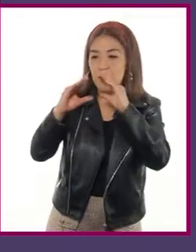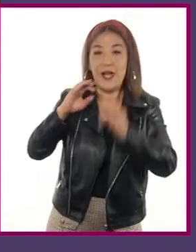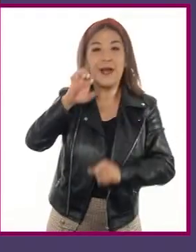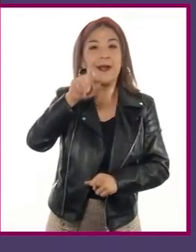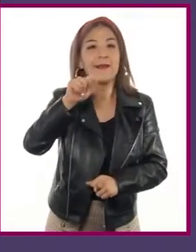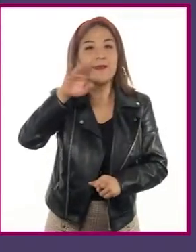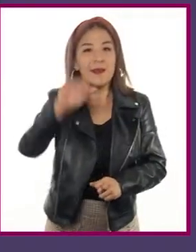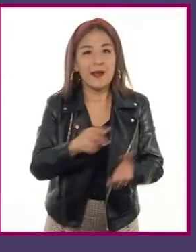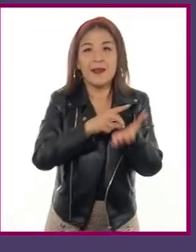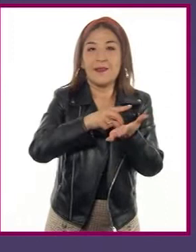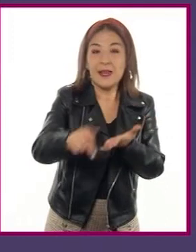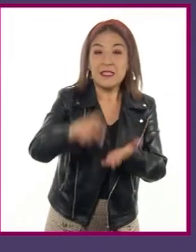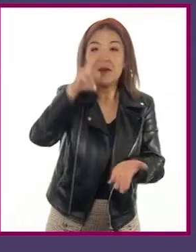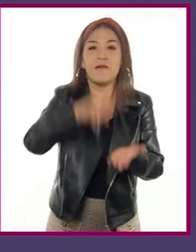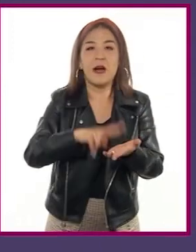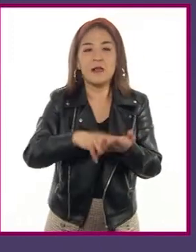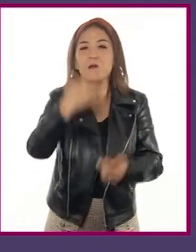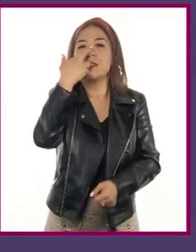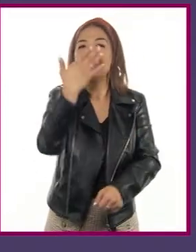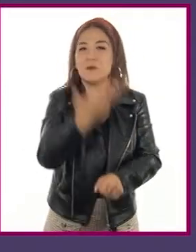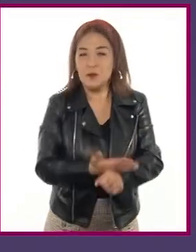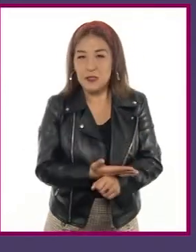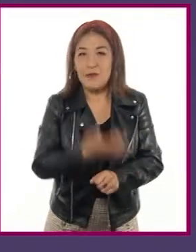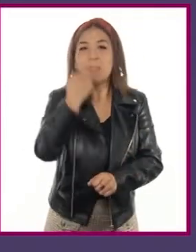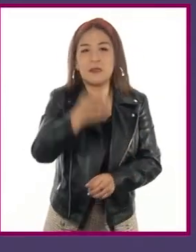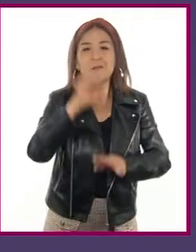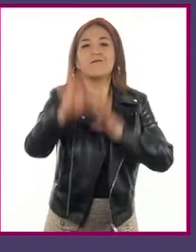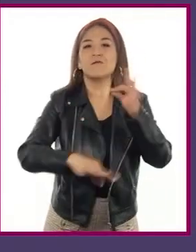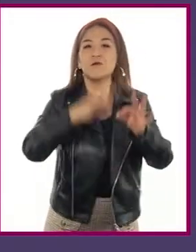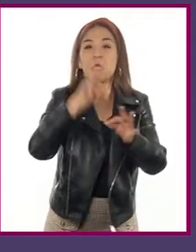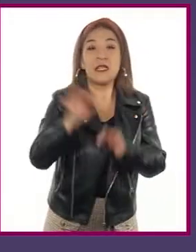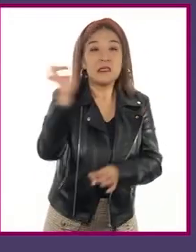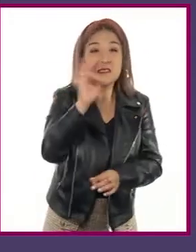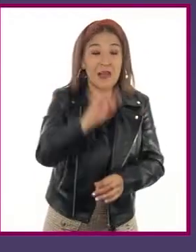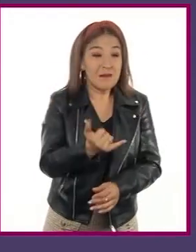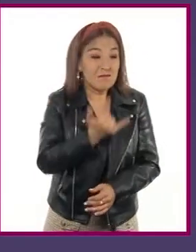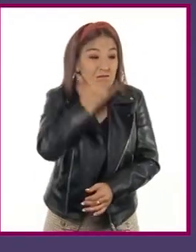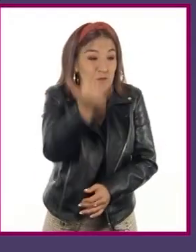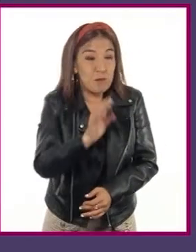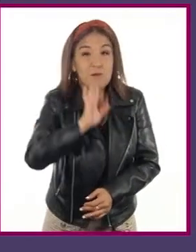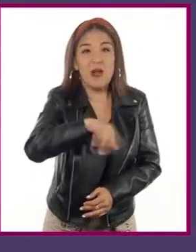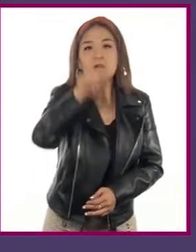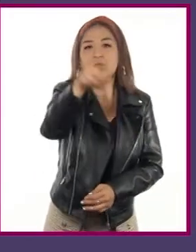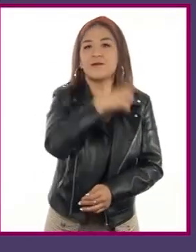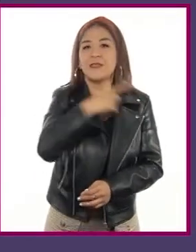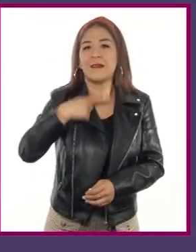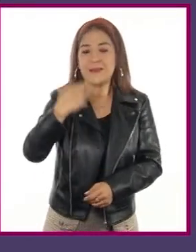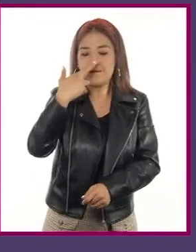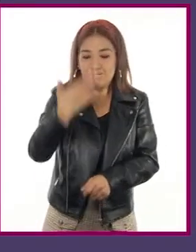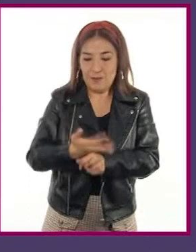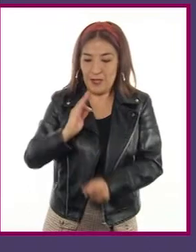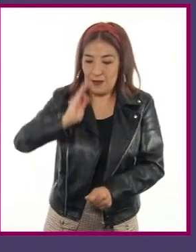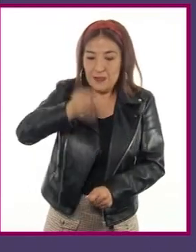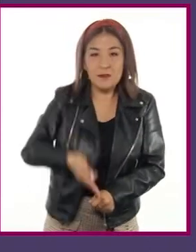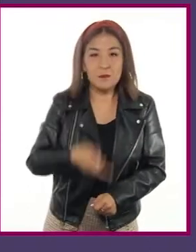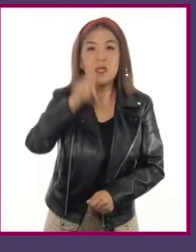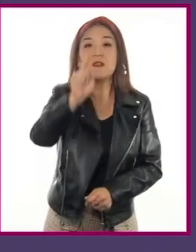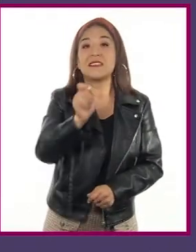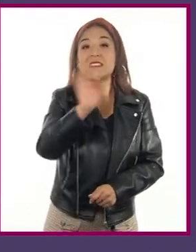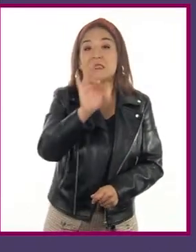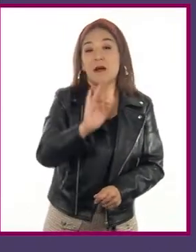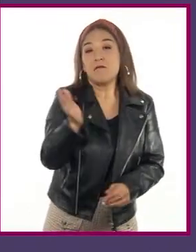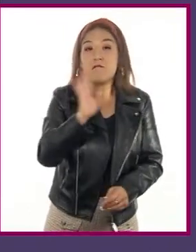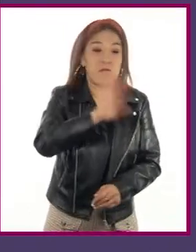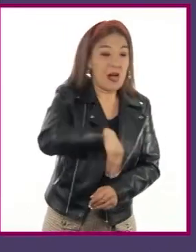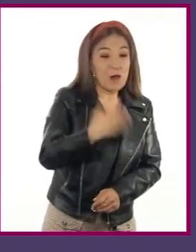derechos y valores morales, así como asumir las consecuencias de nuestros actos. No porque sea socialmente correcto o lo